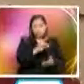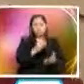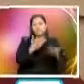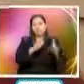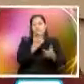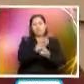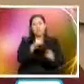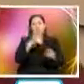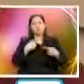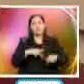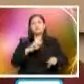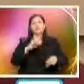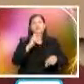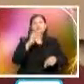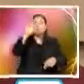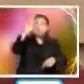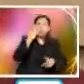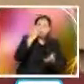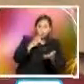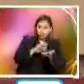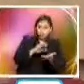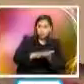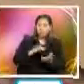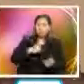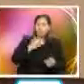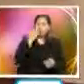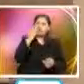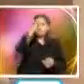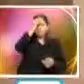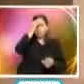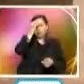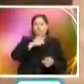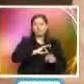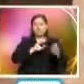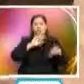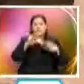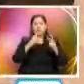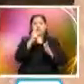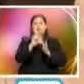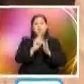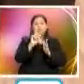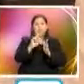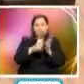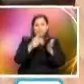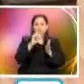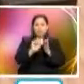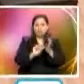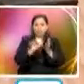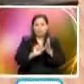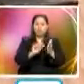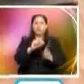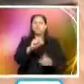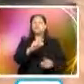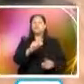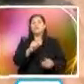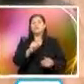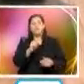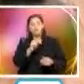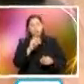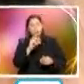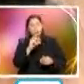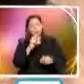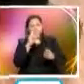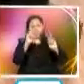abrimos a población abierta. Quien quiera o esté interesado en ir puede acudir. Es una vez al mes que los estamos viendo y pues